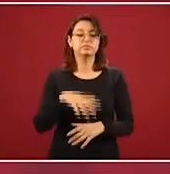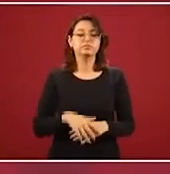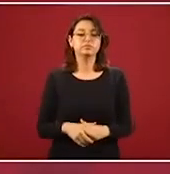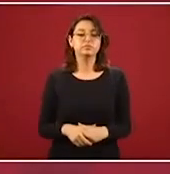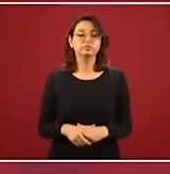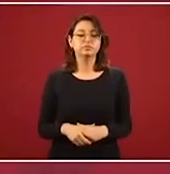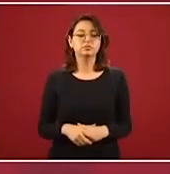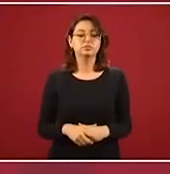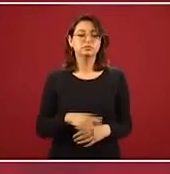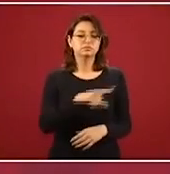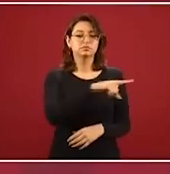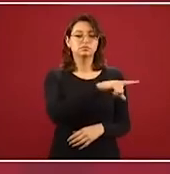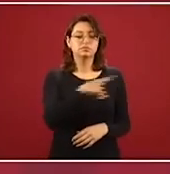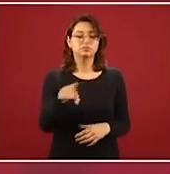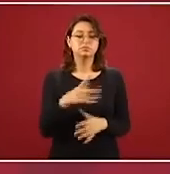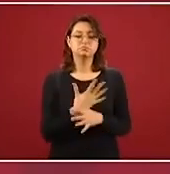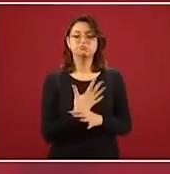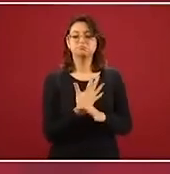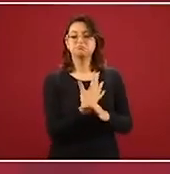expresó